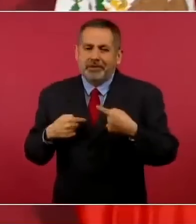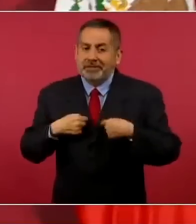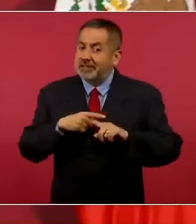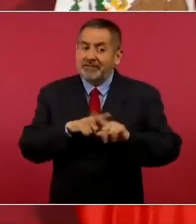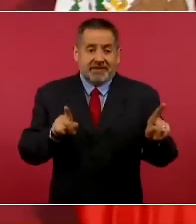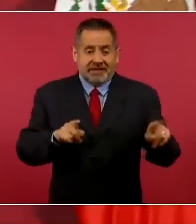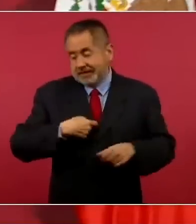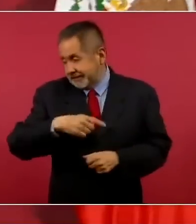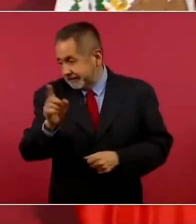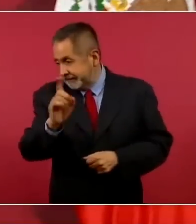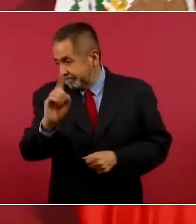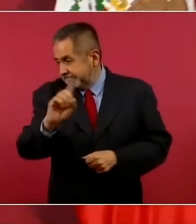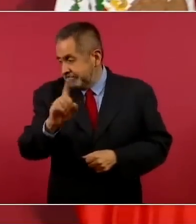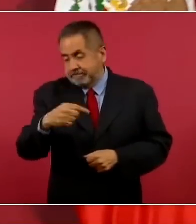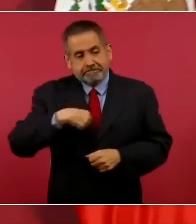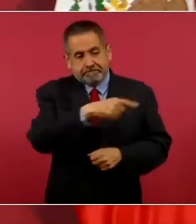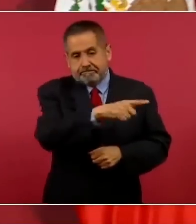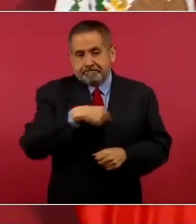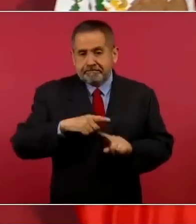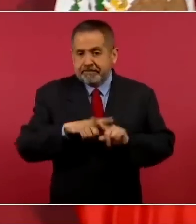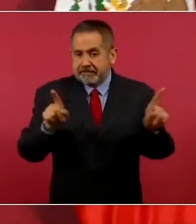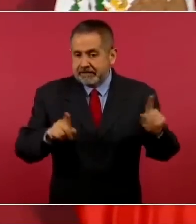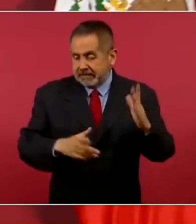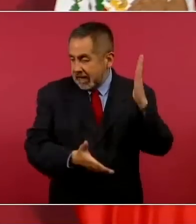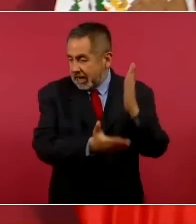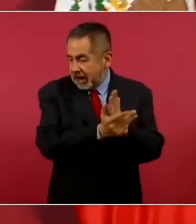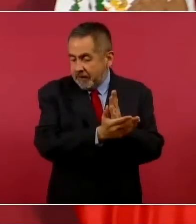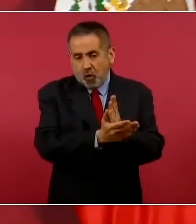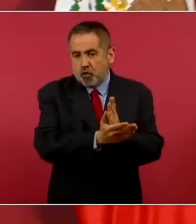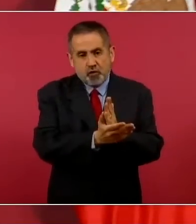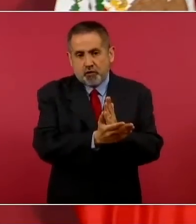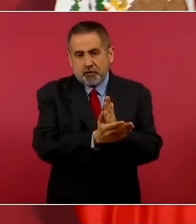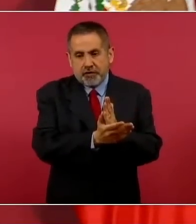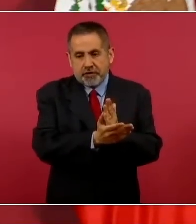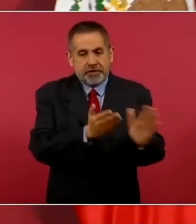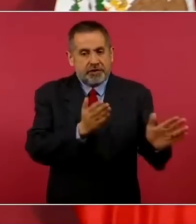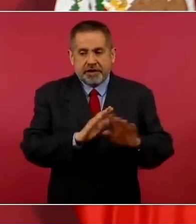pero no, ya eso se terminó.